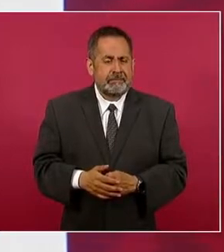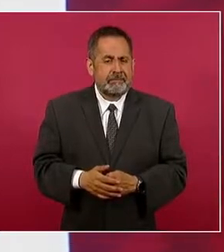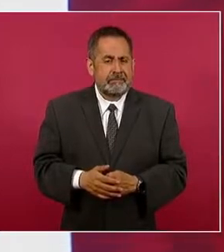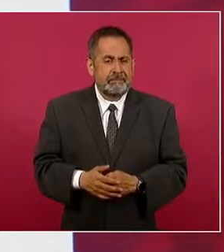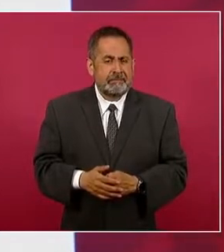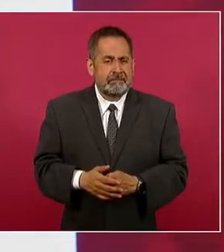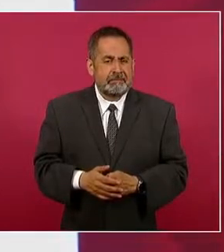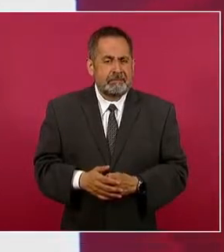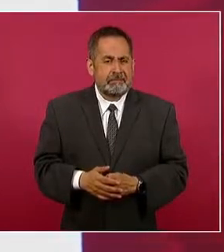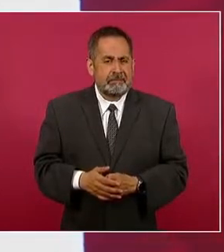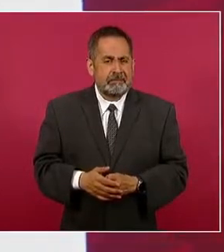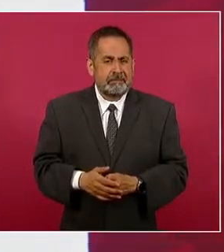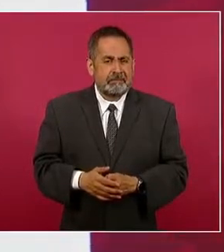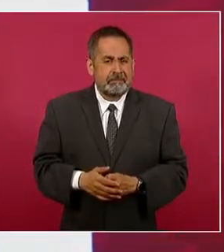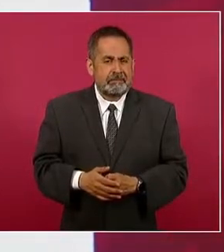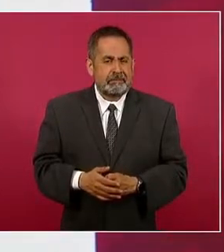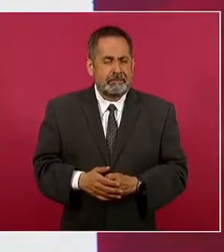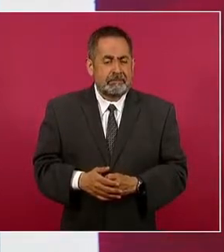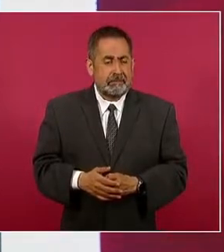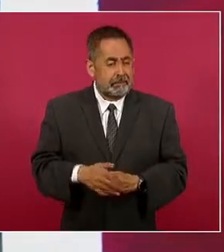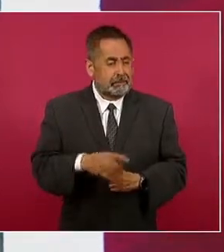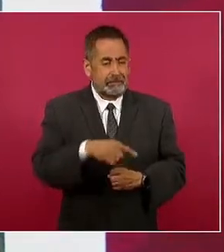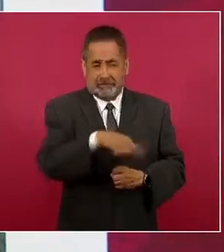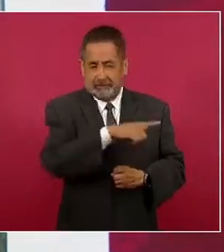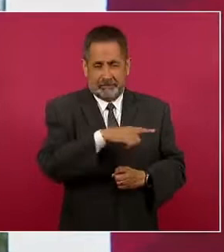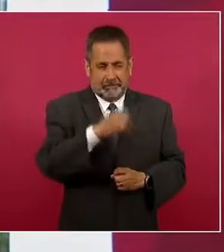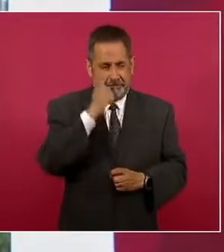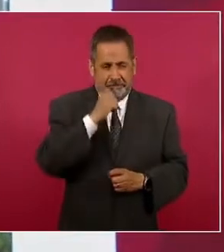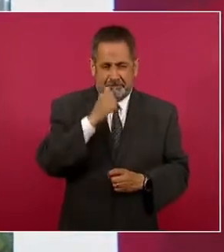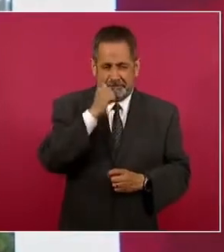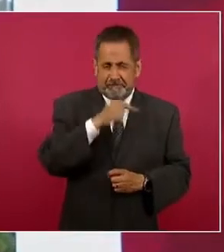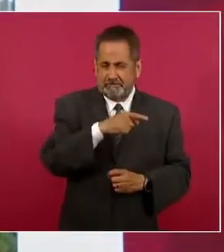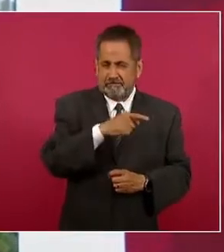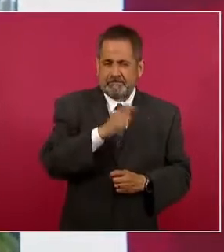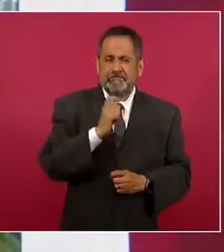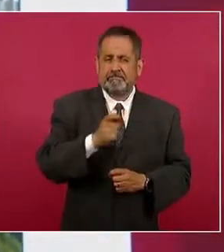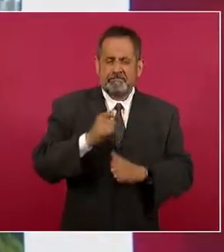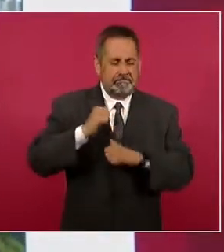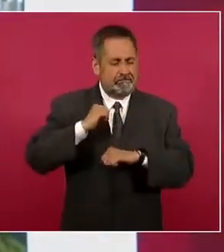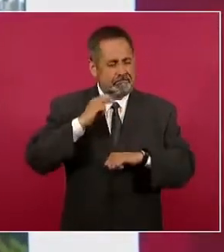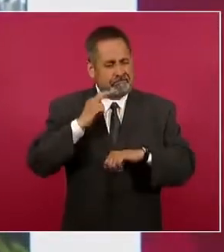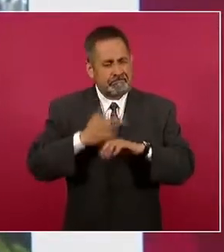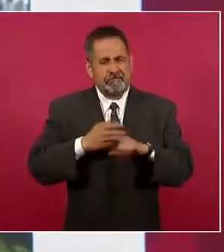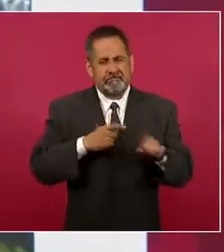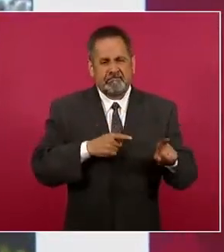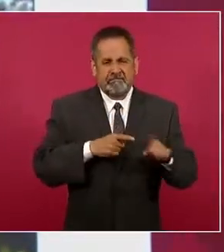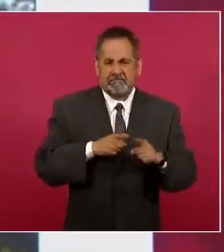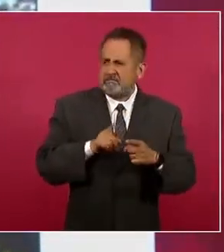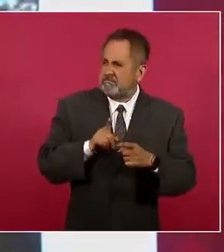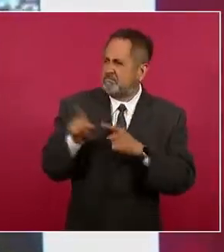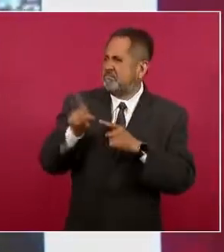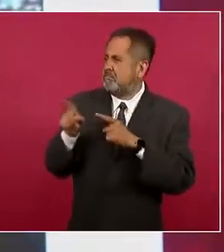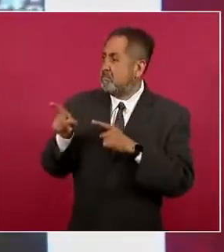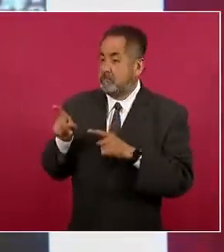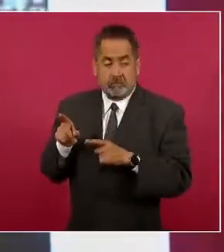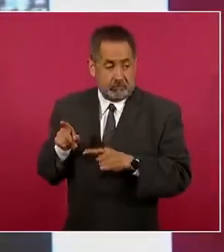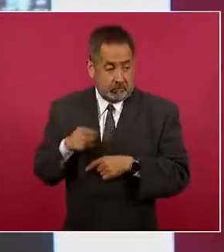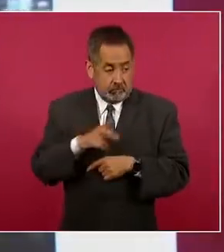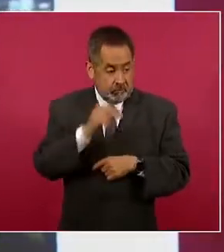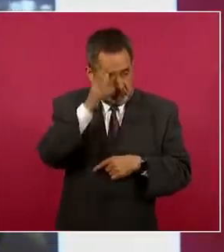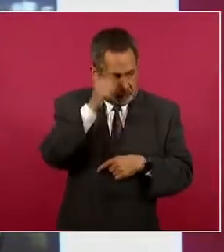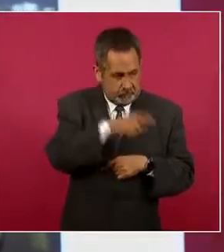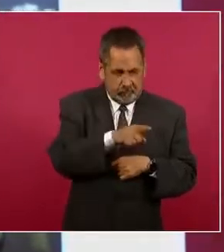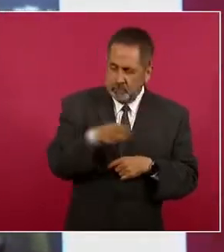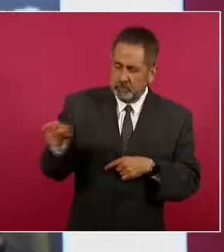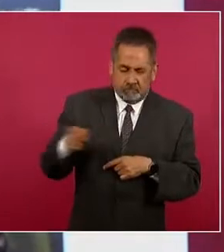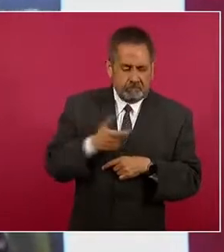encargados de destruir a opositores